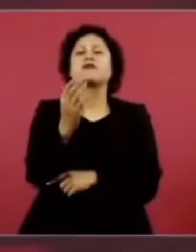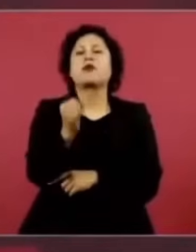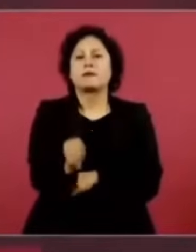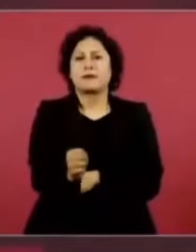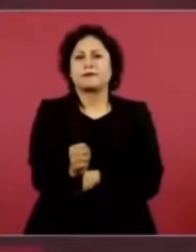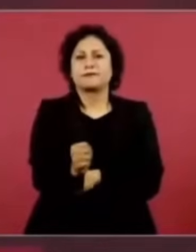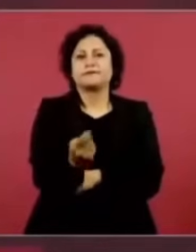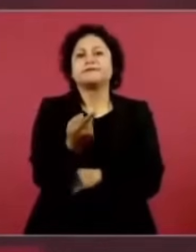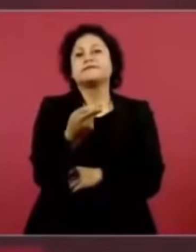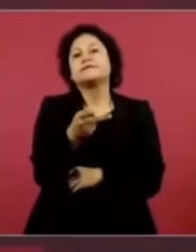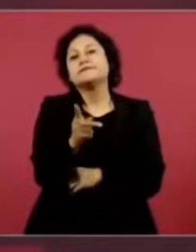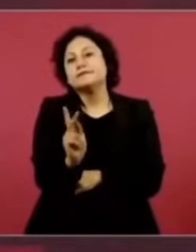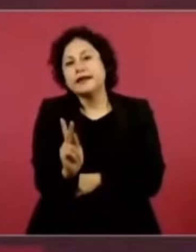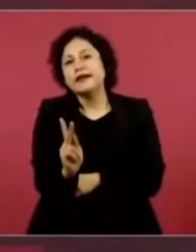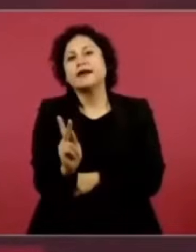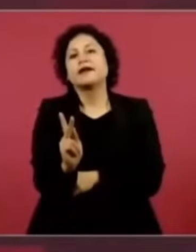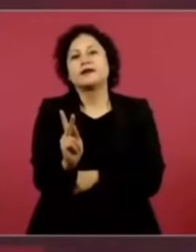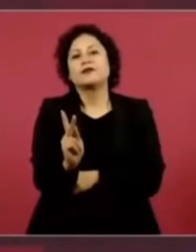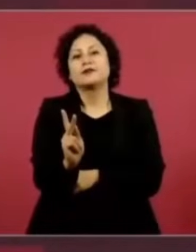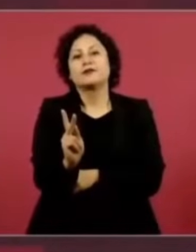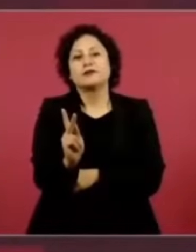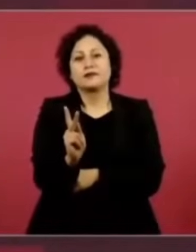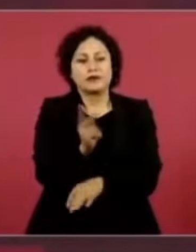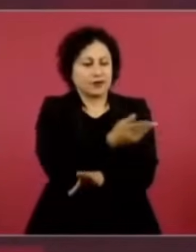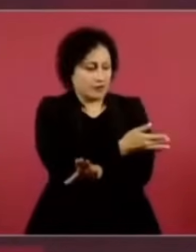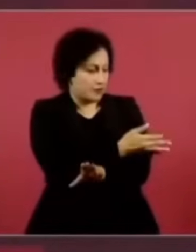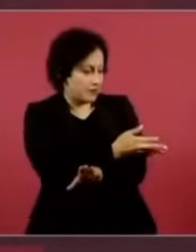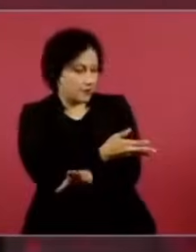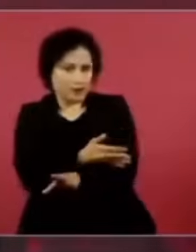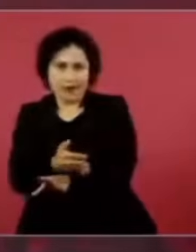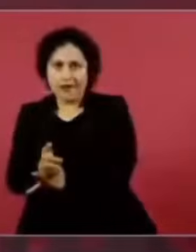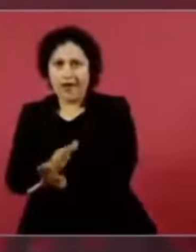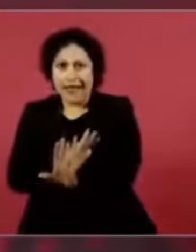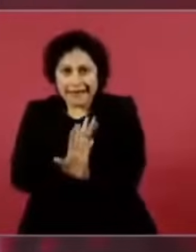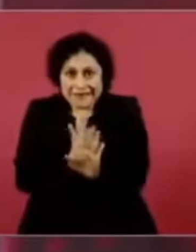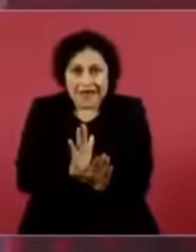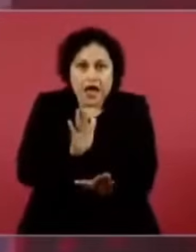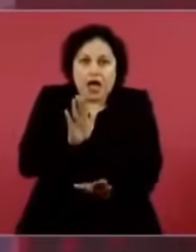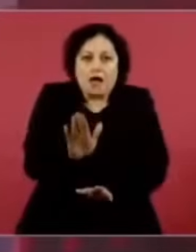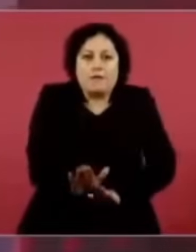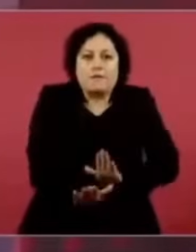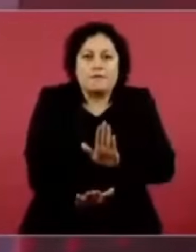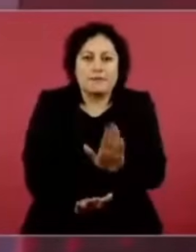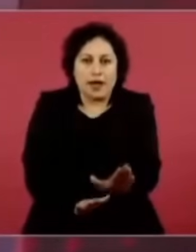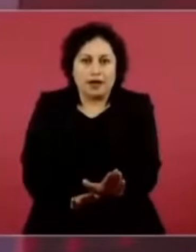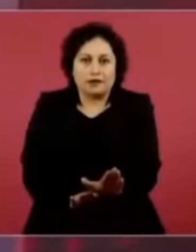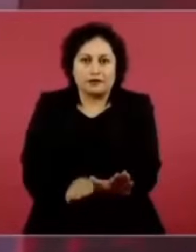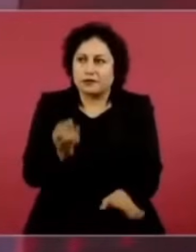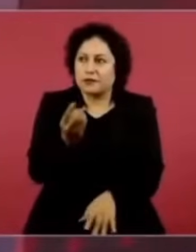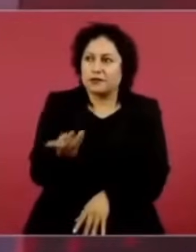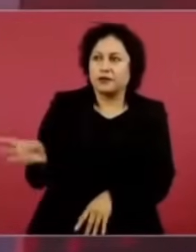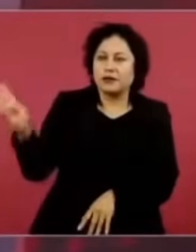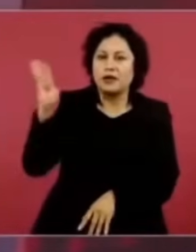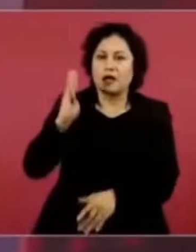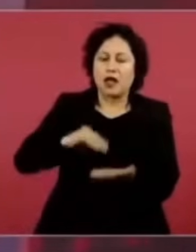pero ya se avanzó. Ahora, ¿por qué es que les molesta tanto?